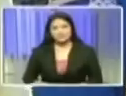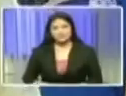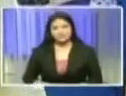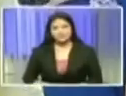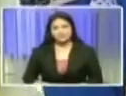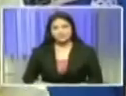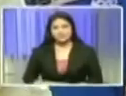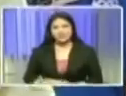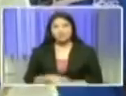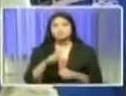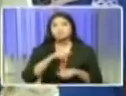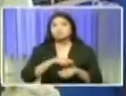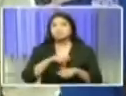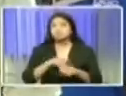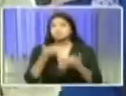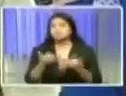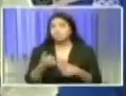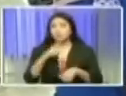Es un tiempo para